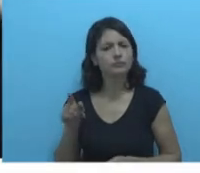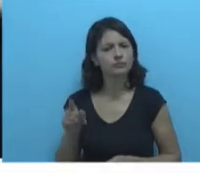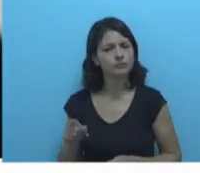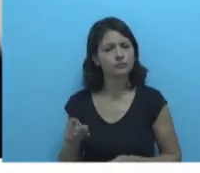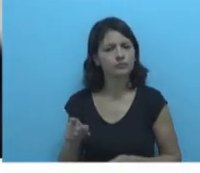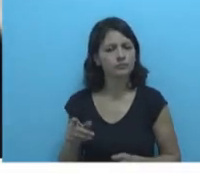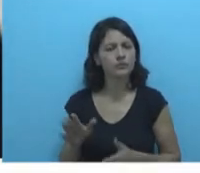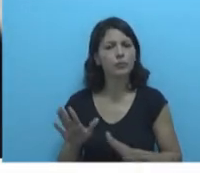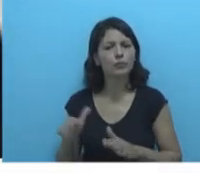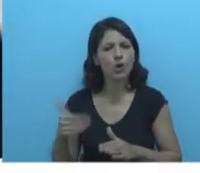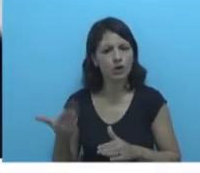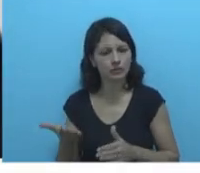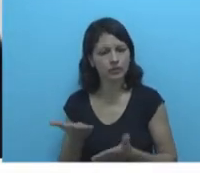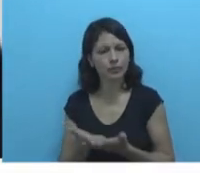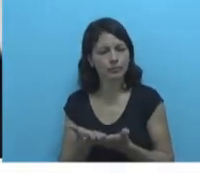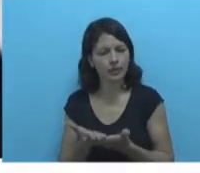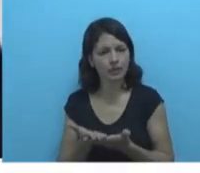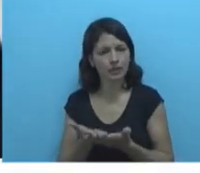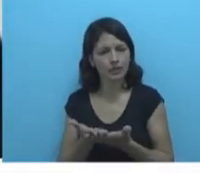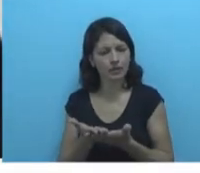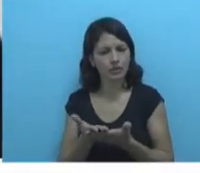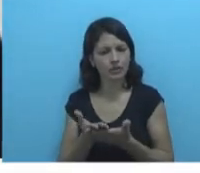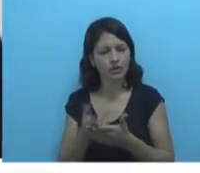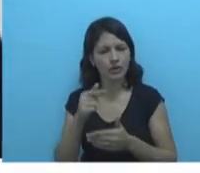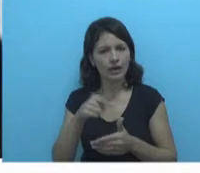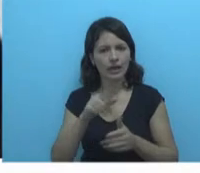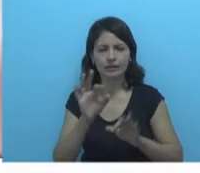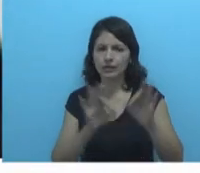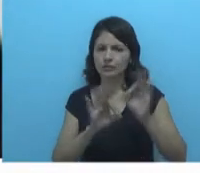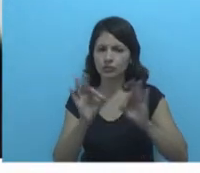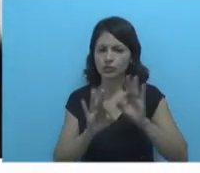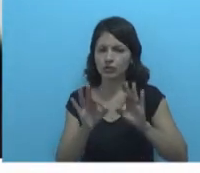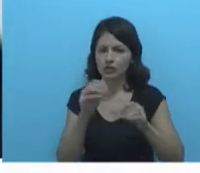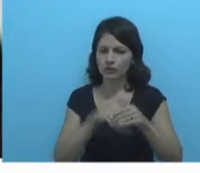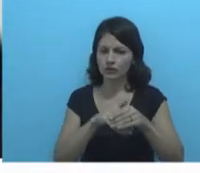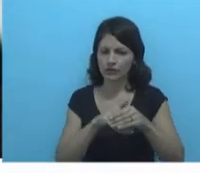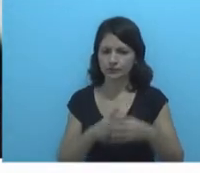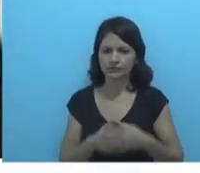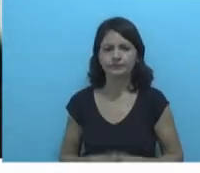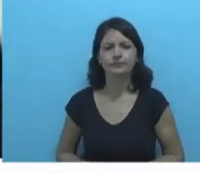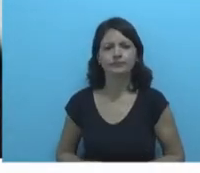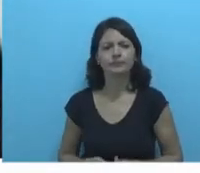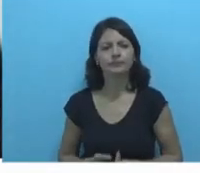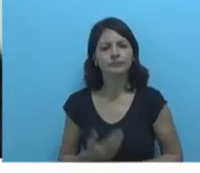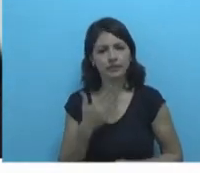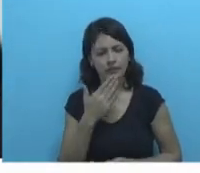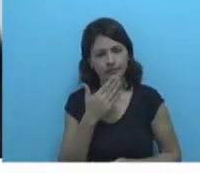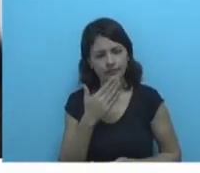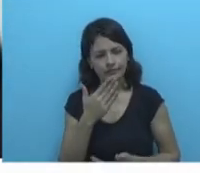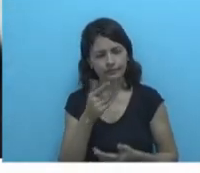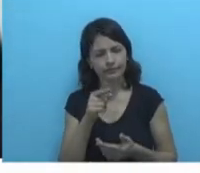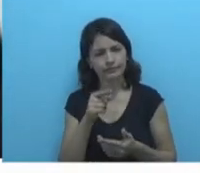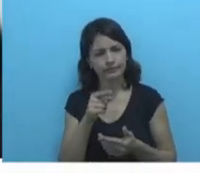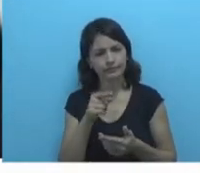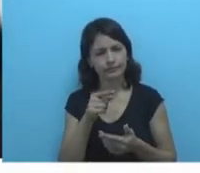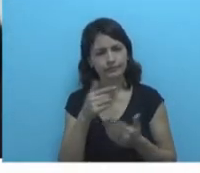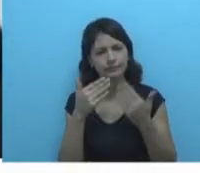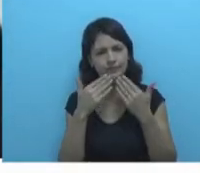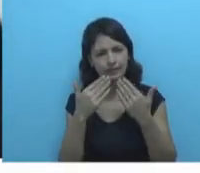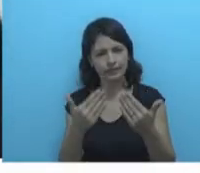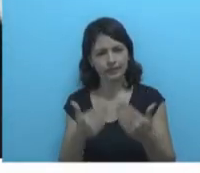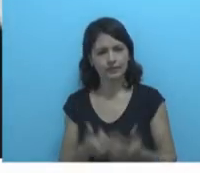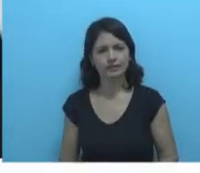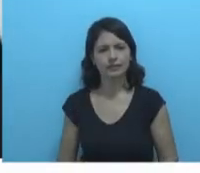en función de ello que solicitamos que se dé curso a este pedido de informes. Perdón, a este pedido de